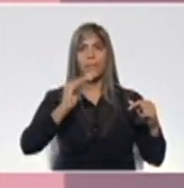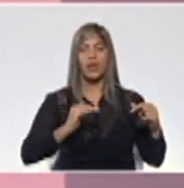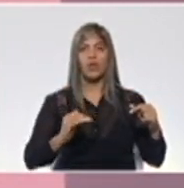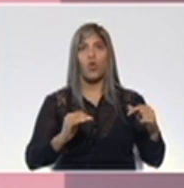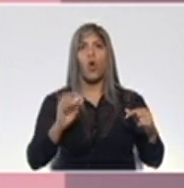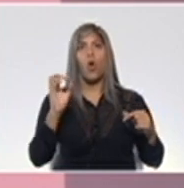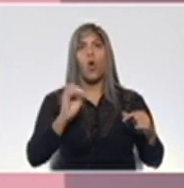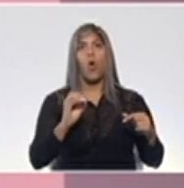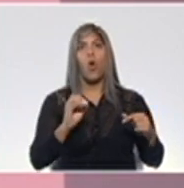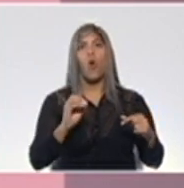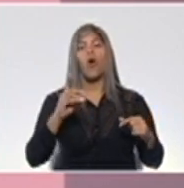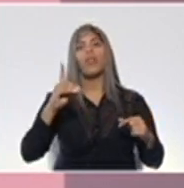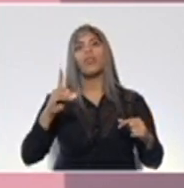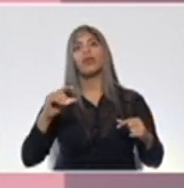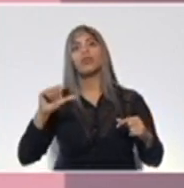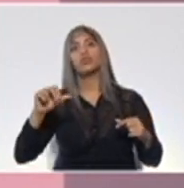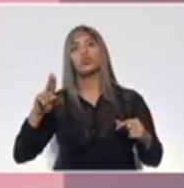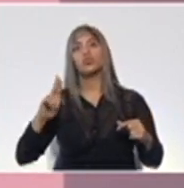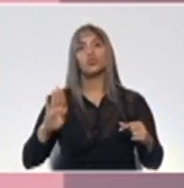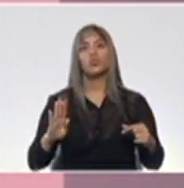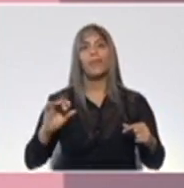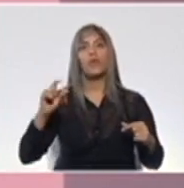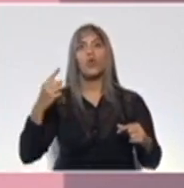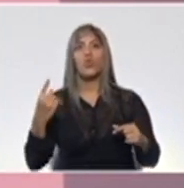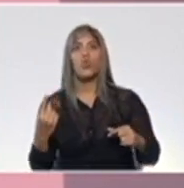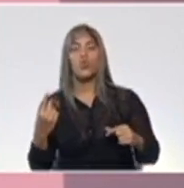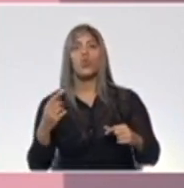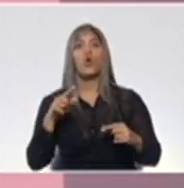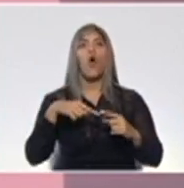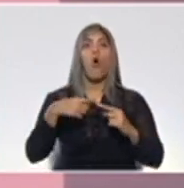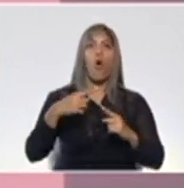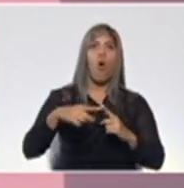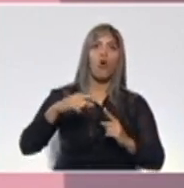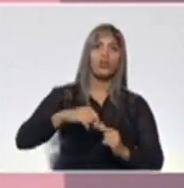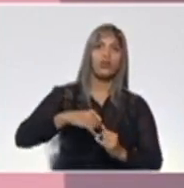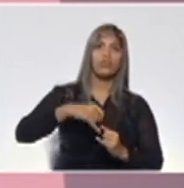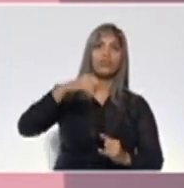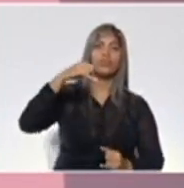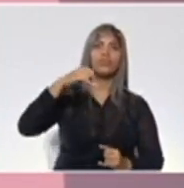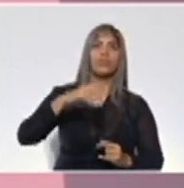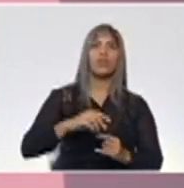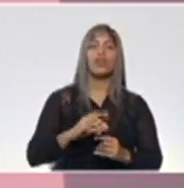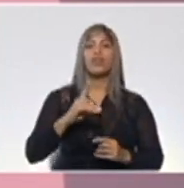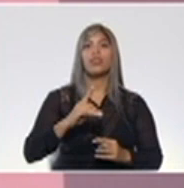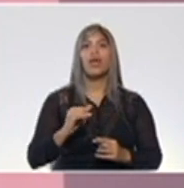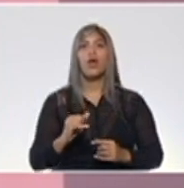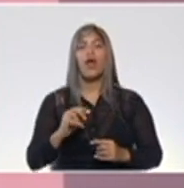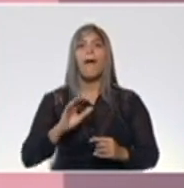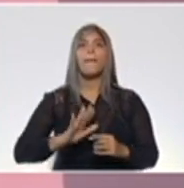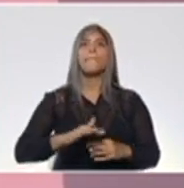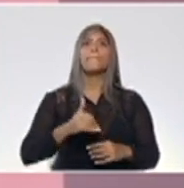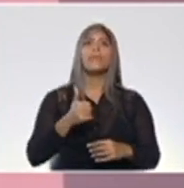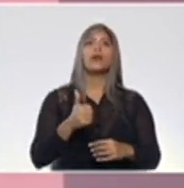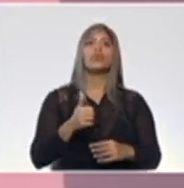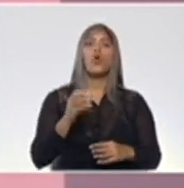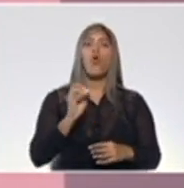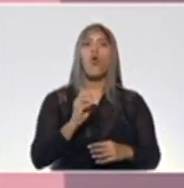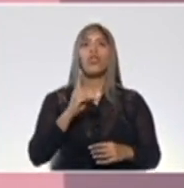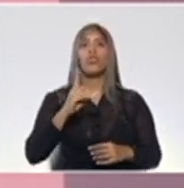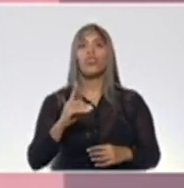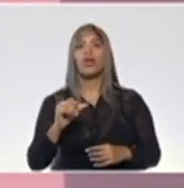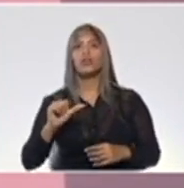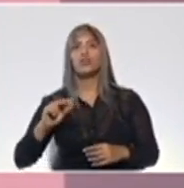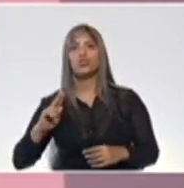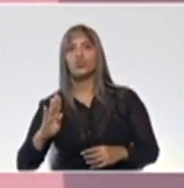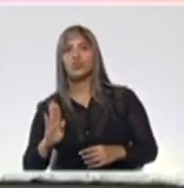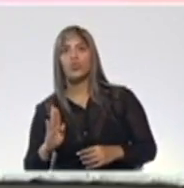o D sub 1. La otra, diagonal mayor o D sub 2.